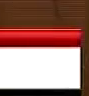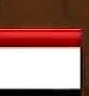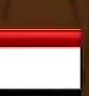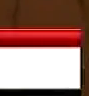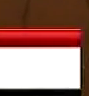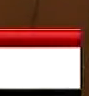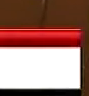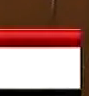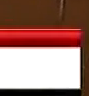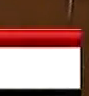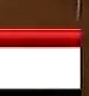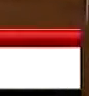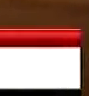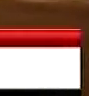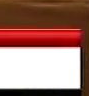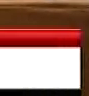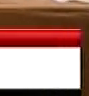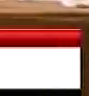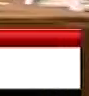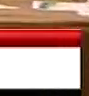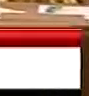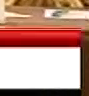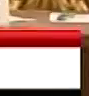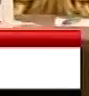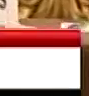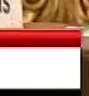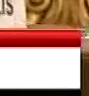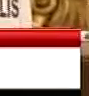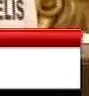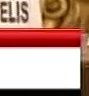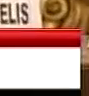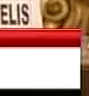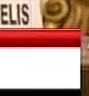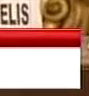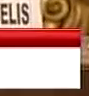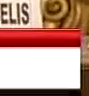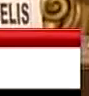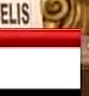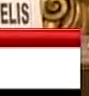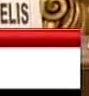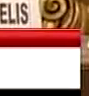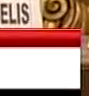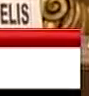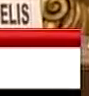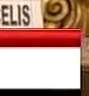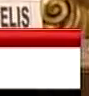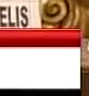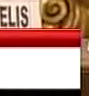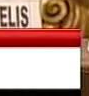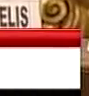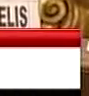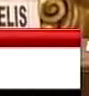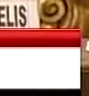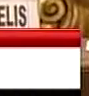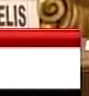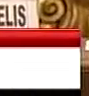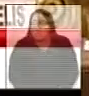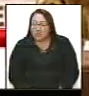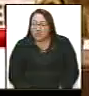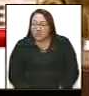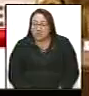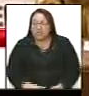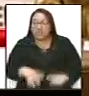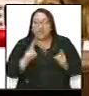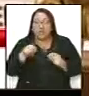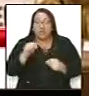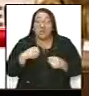Ese proyecto de ley ha sido presentado por el congresista Víctor Isla, que es de la zona, es verdad, pero